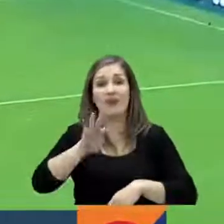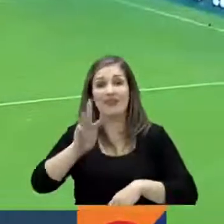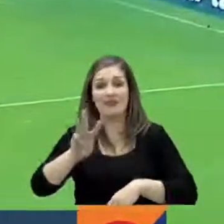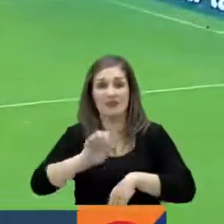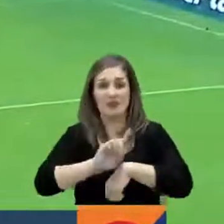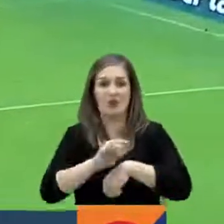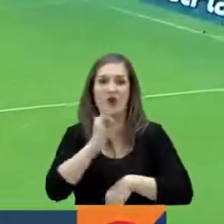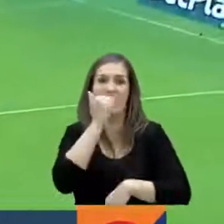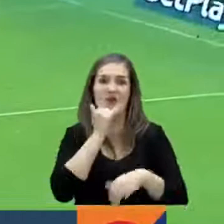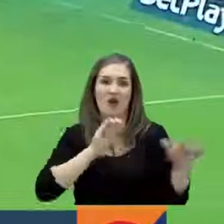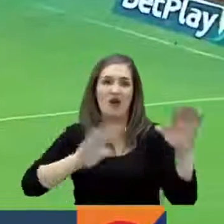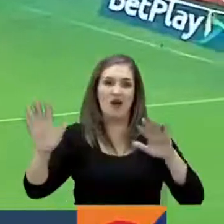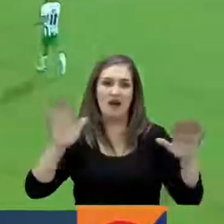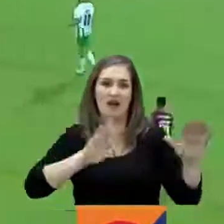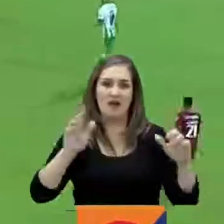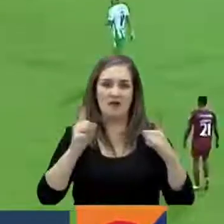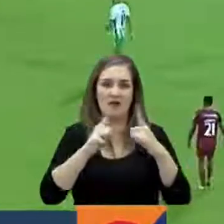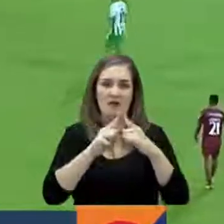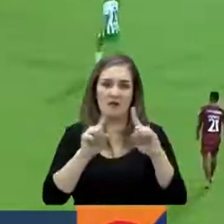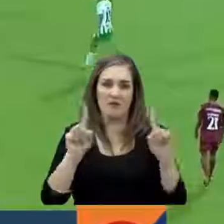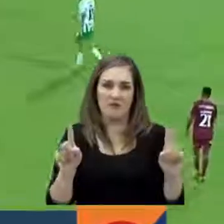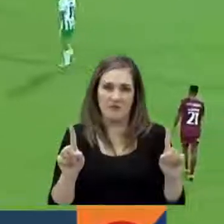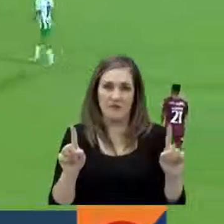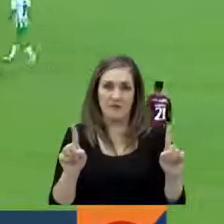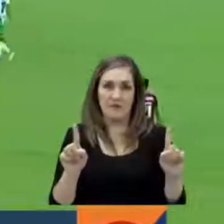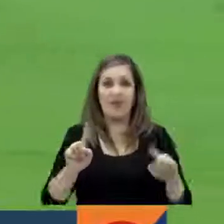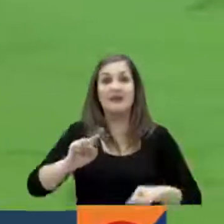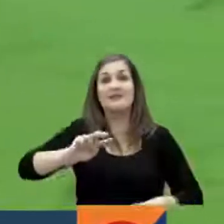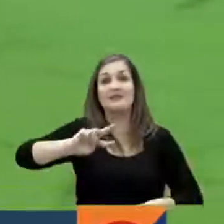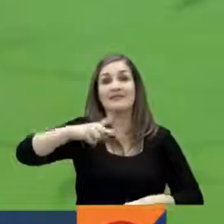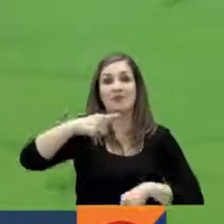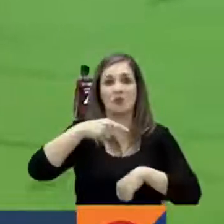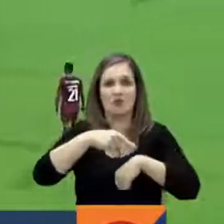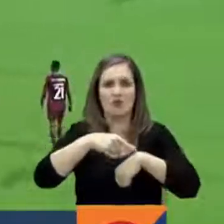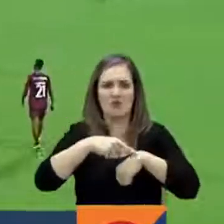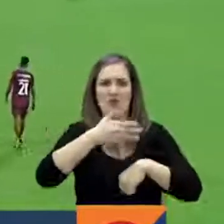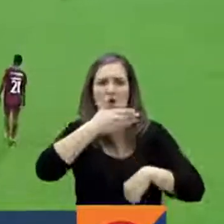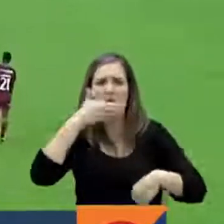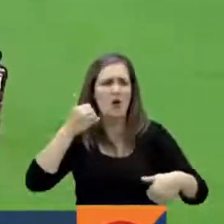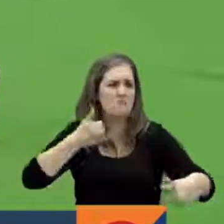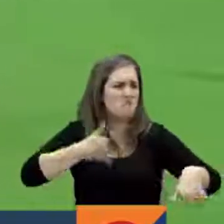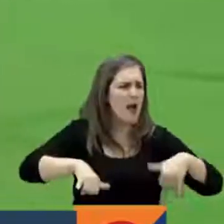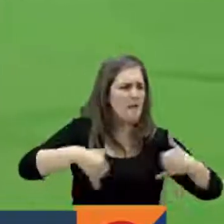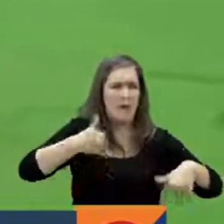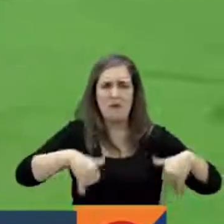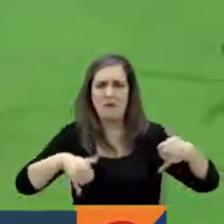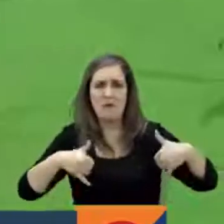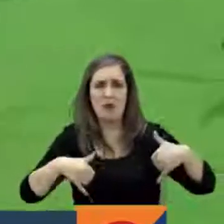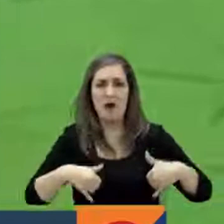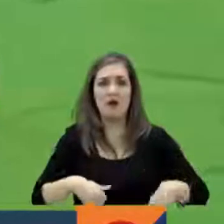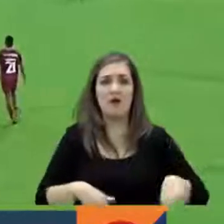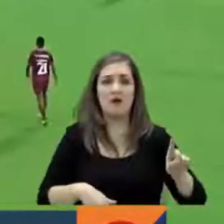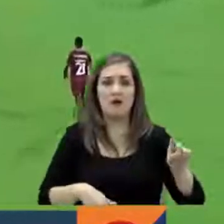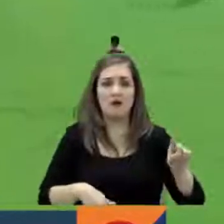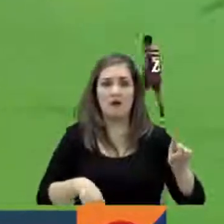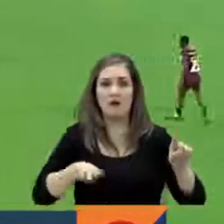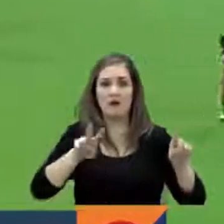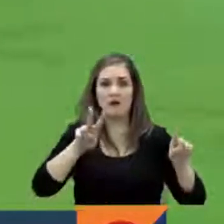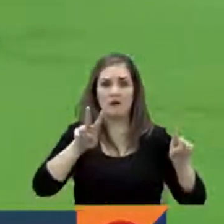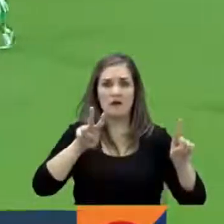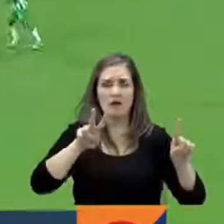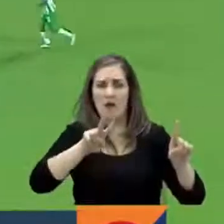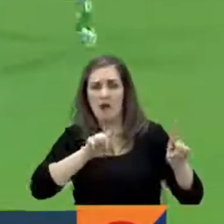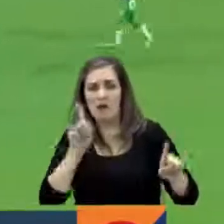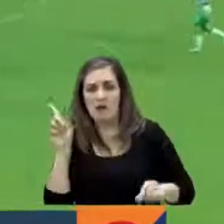Domínguez, Danovis Vanguero puso la paridad. Pero en el segundo tiempo y cuando mejor jugaban los de Hernán Torres, apareció la joya de la noche y de la